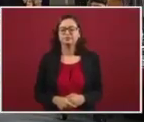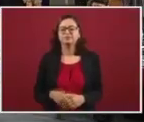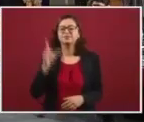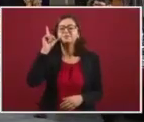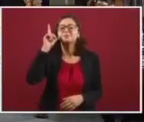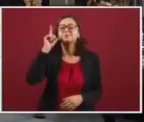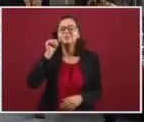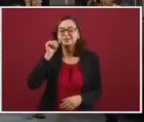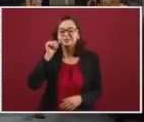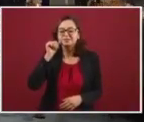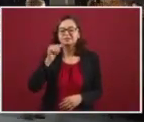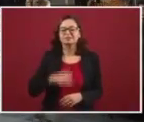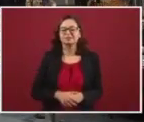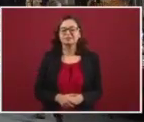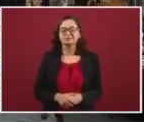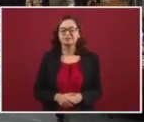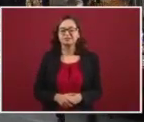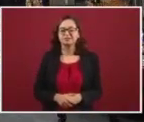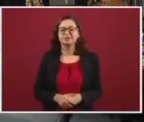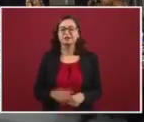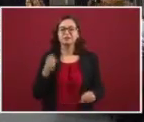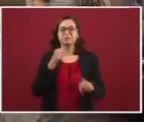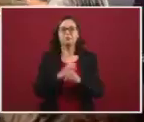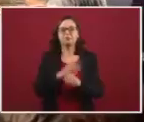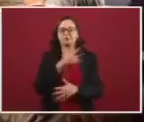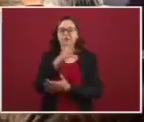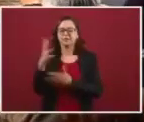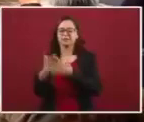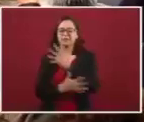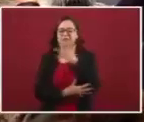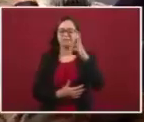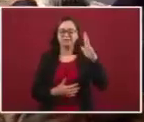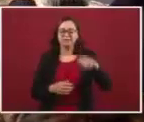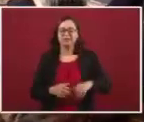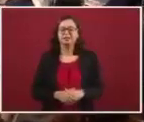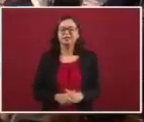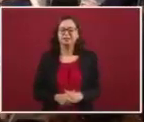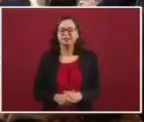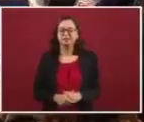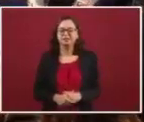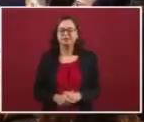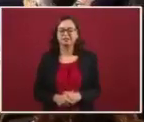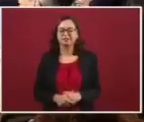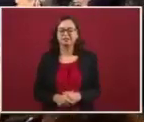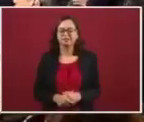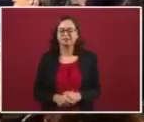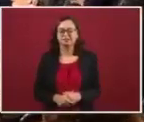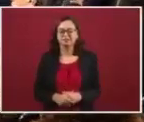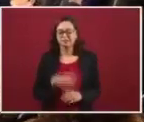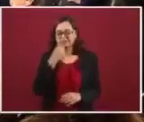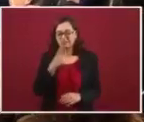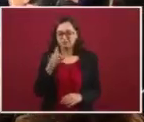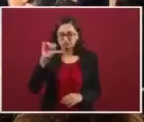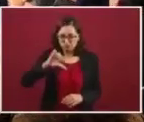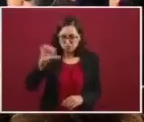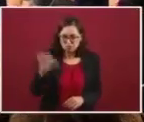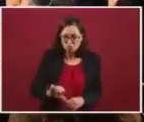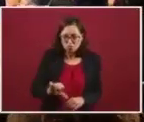Mañana, el impacto ambiental. Se quedó de que para hoy, ¿verdad?